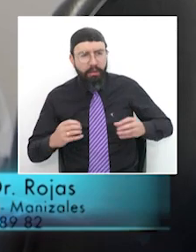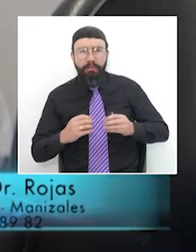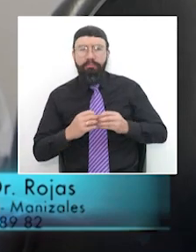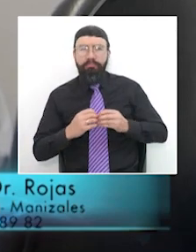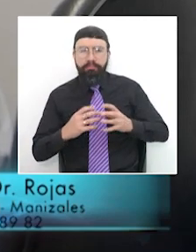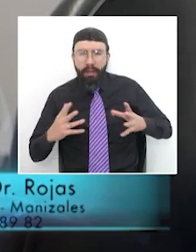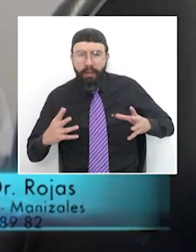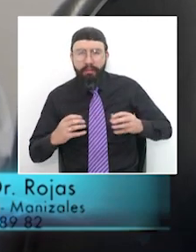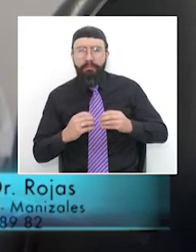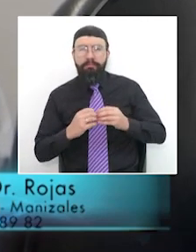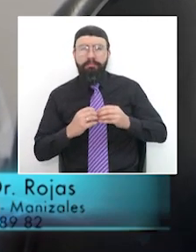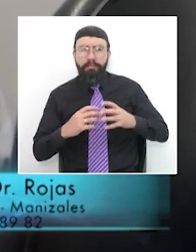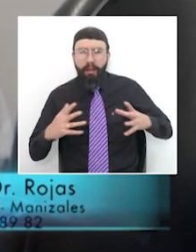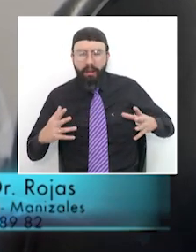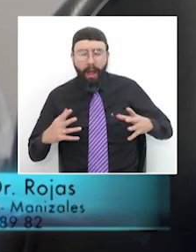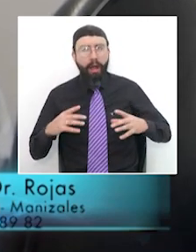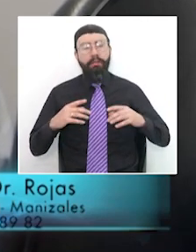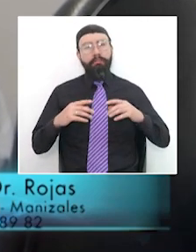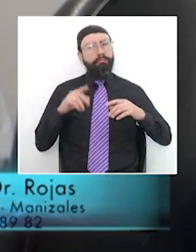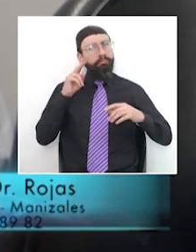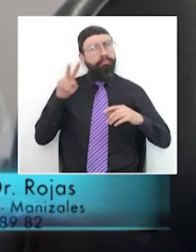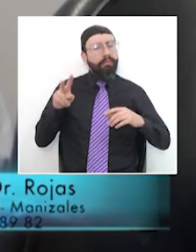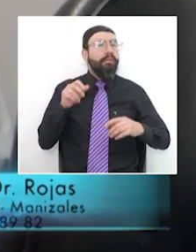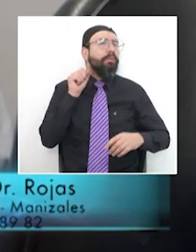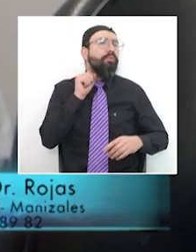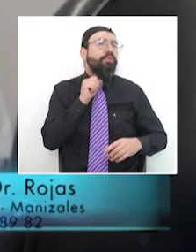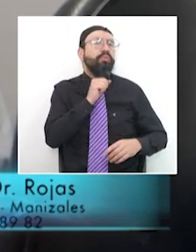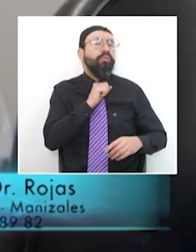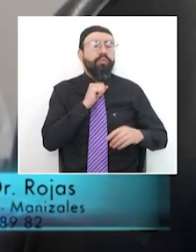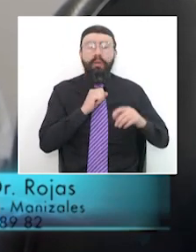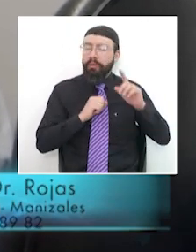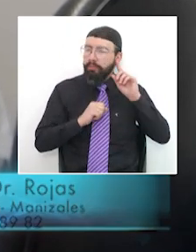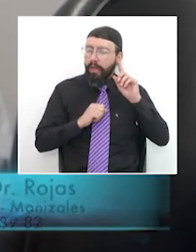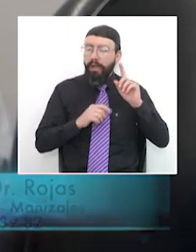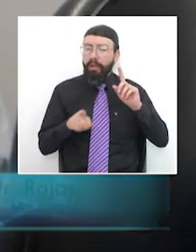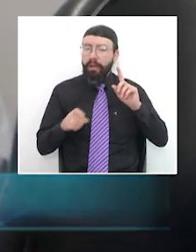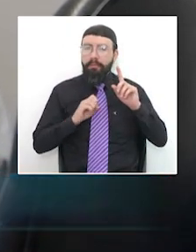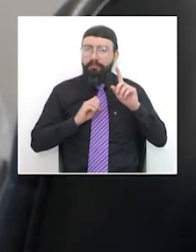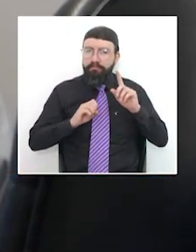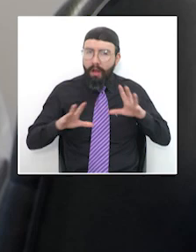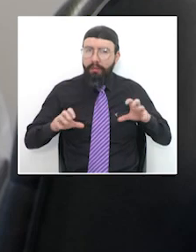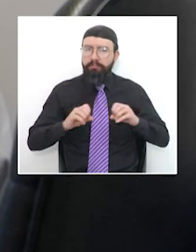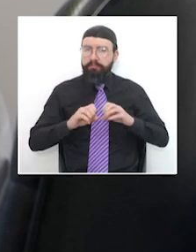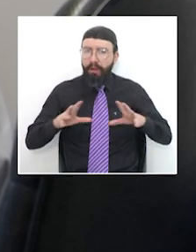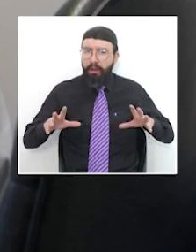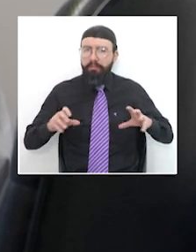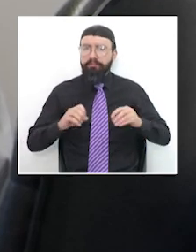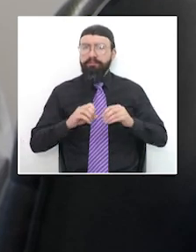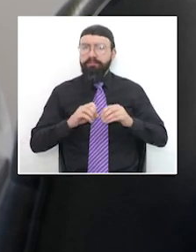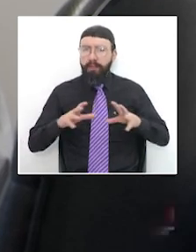carótida izquierda, a ver cómo están las pulsaciones. Vemos que no hayan masas,